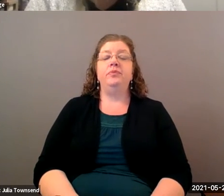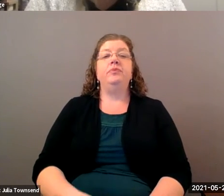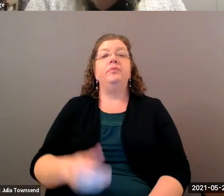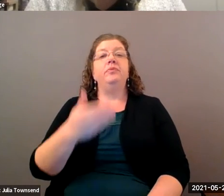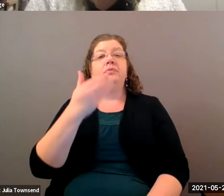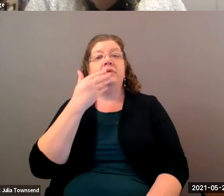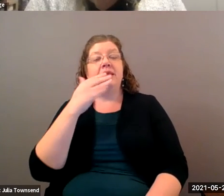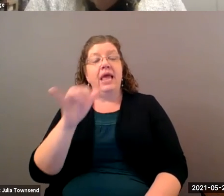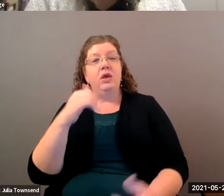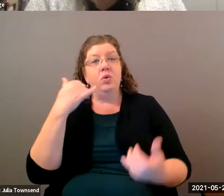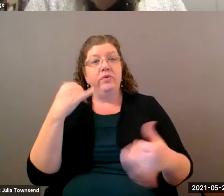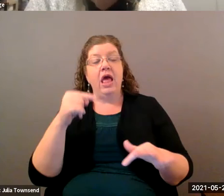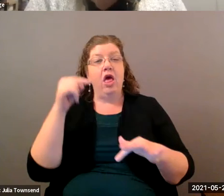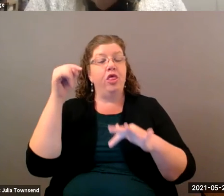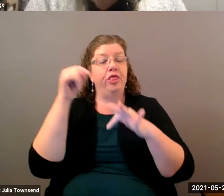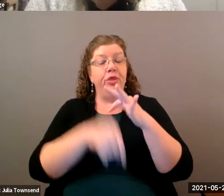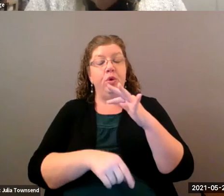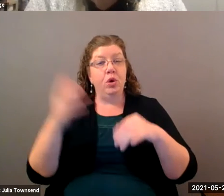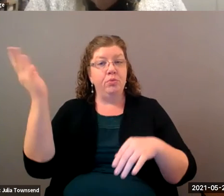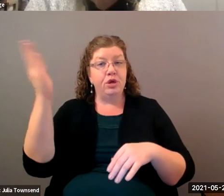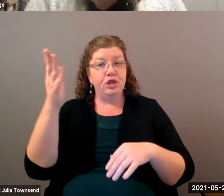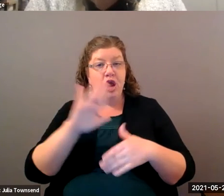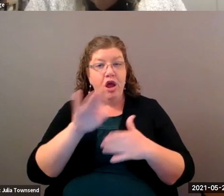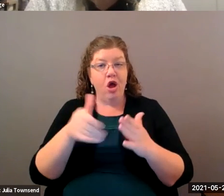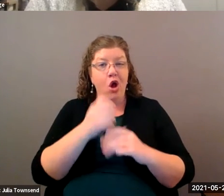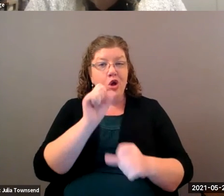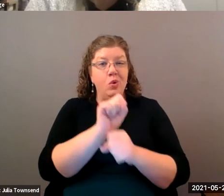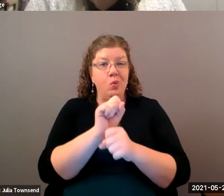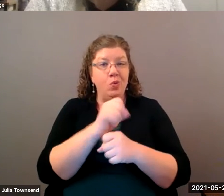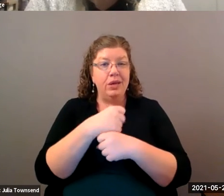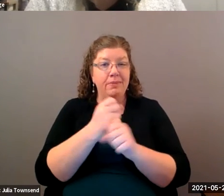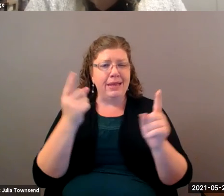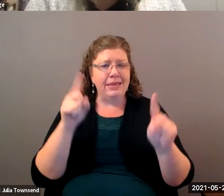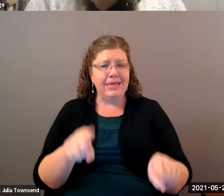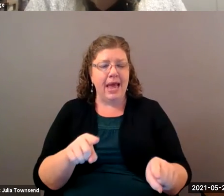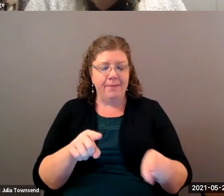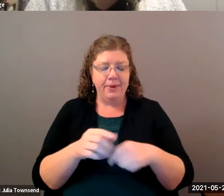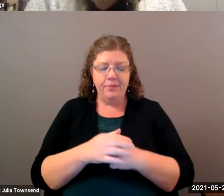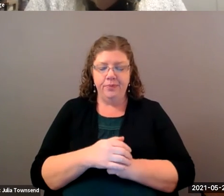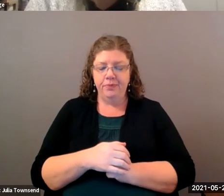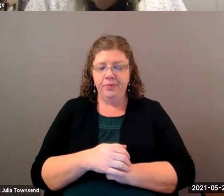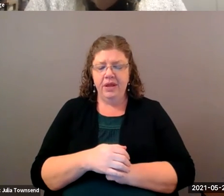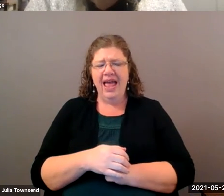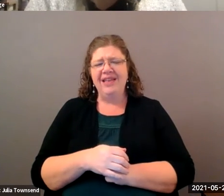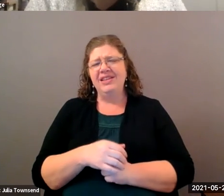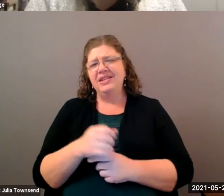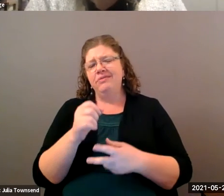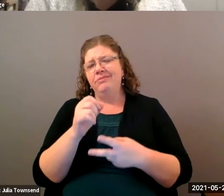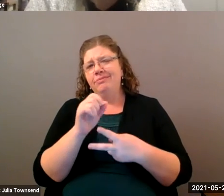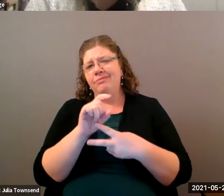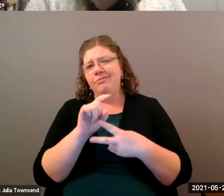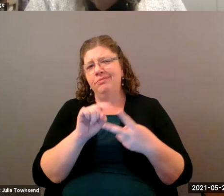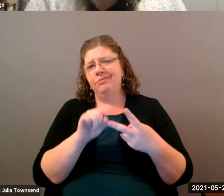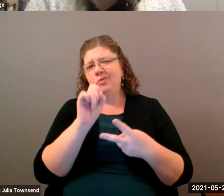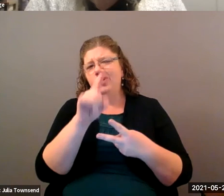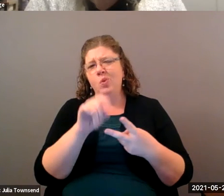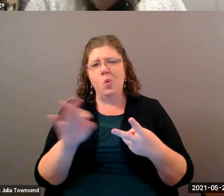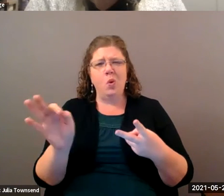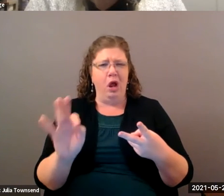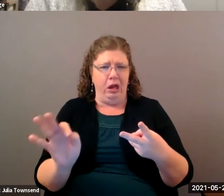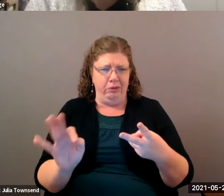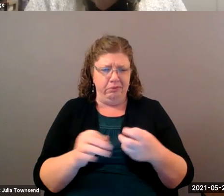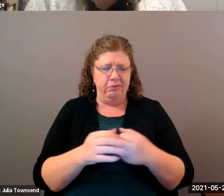Sí, muchas gracias por esa presentación y por todo el trabajo que han hecho para lograr esto. Tengo solamente un par